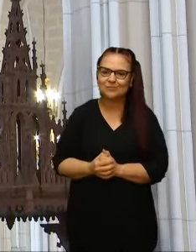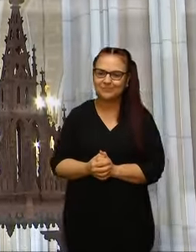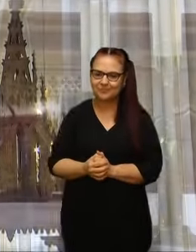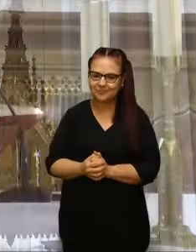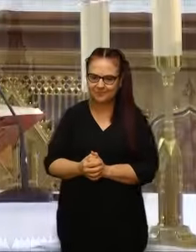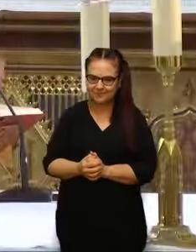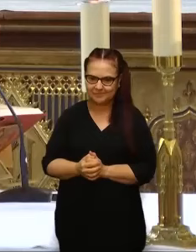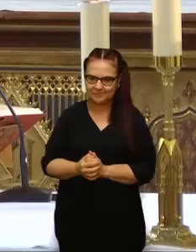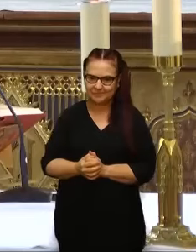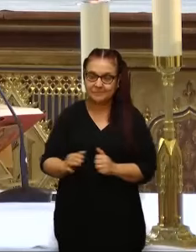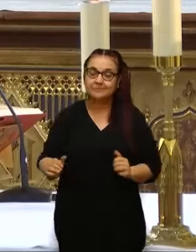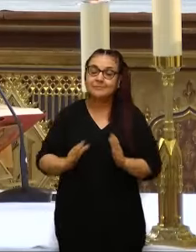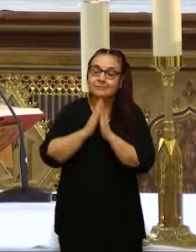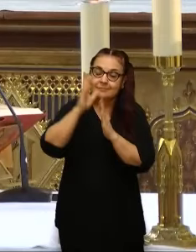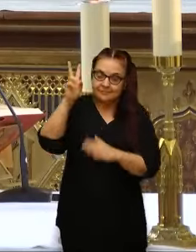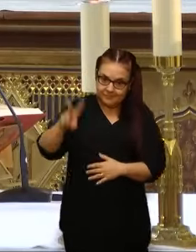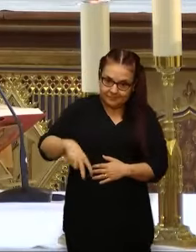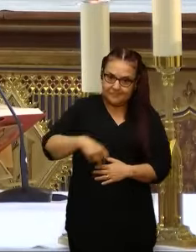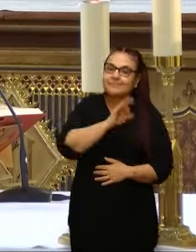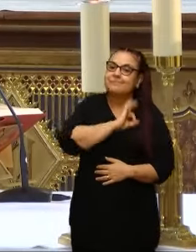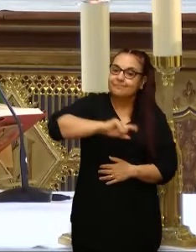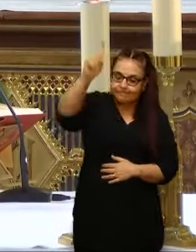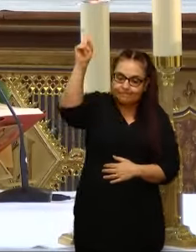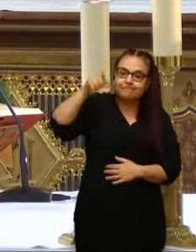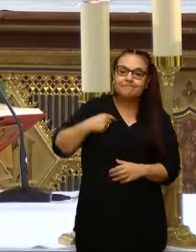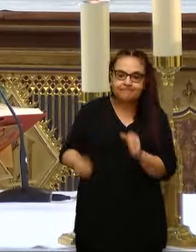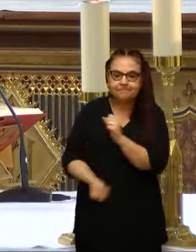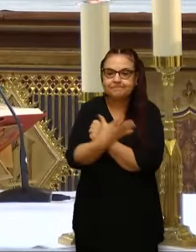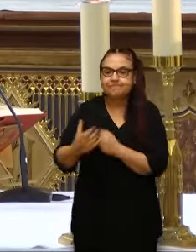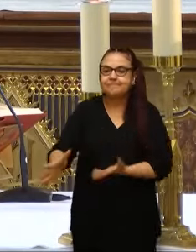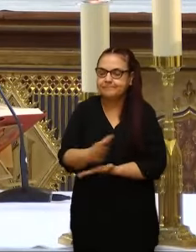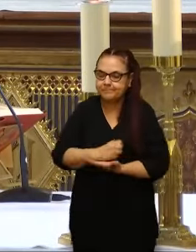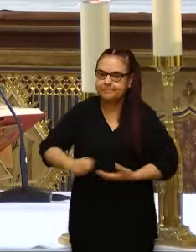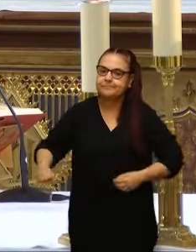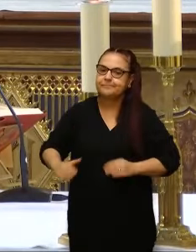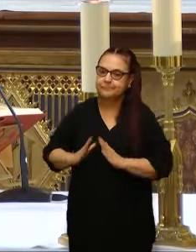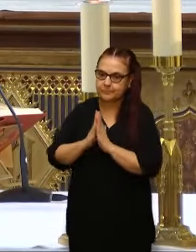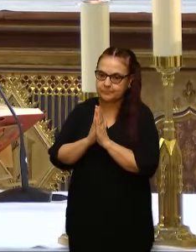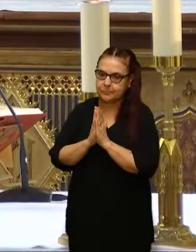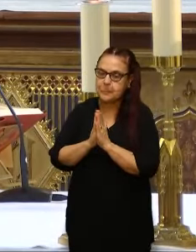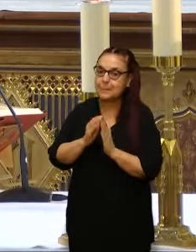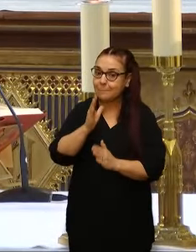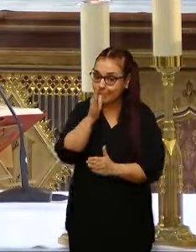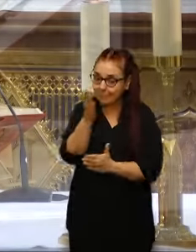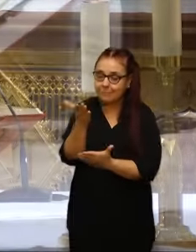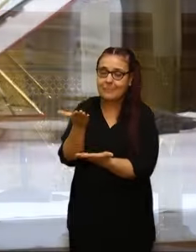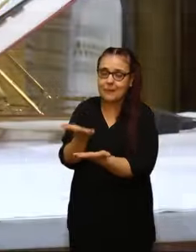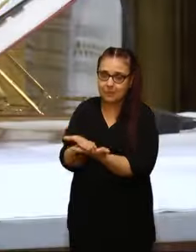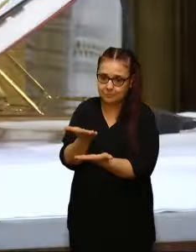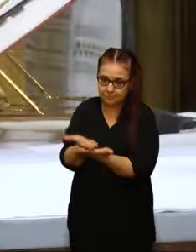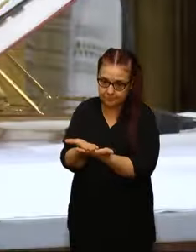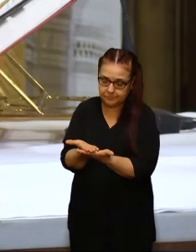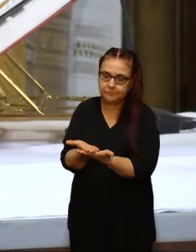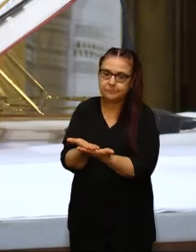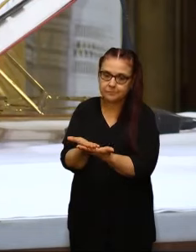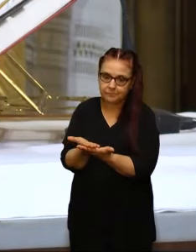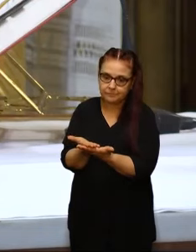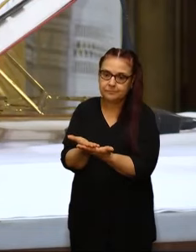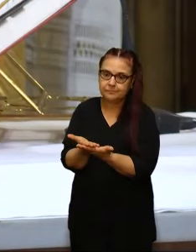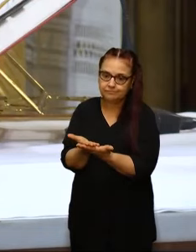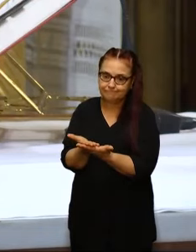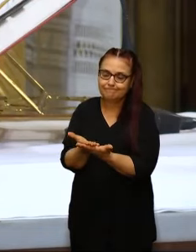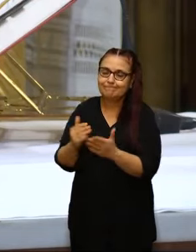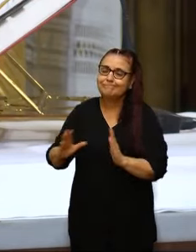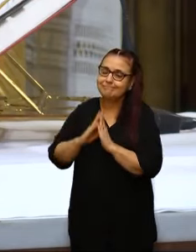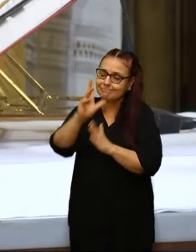cielo. Santo eres en verdad, Señor, fuente de toda santidad. Por eso te pedimos